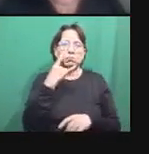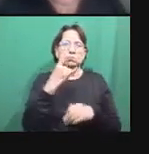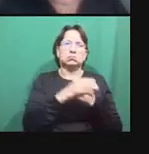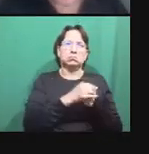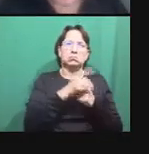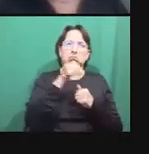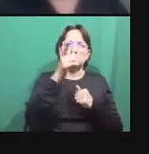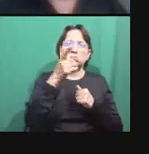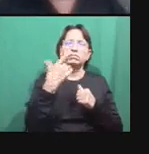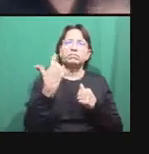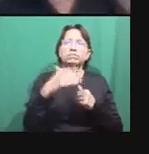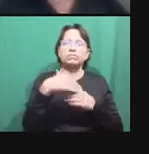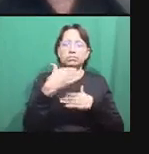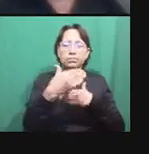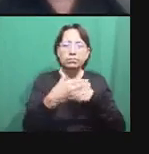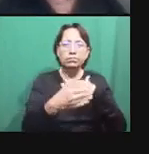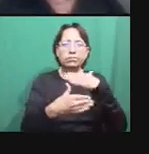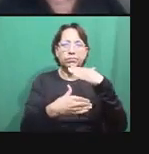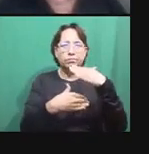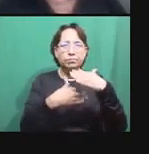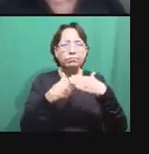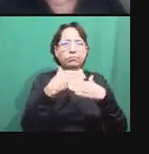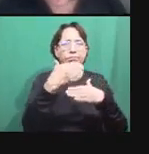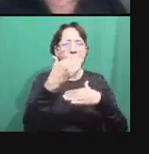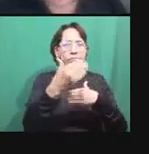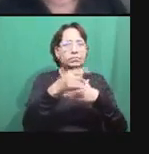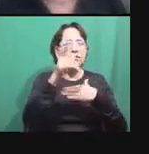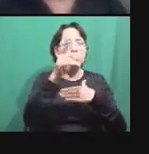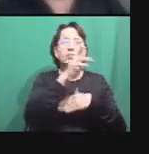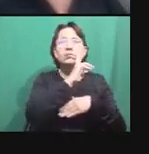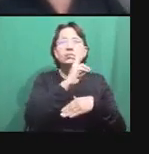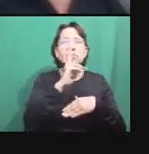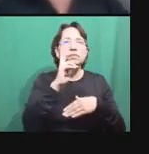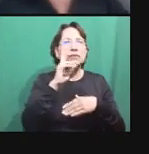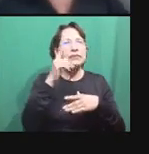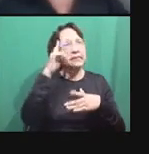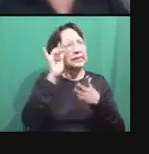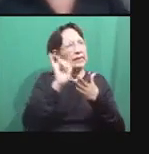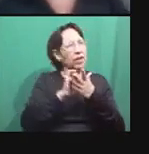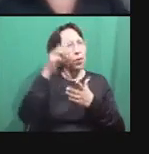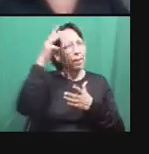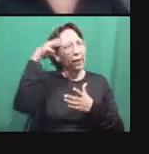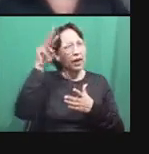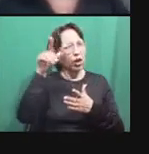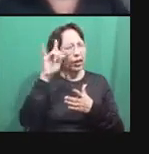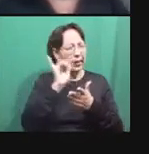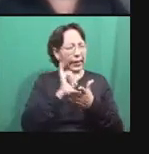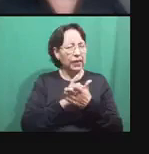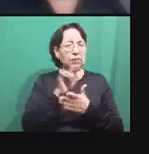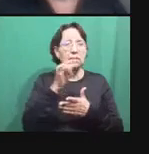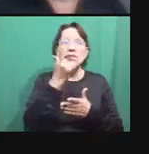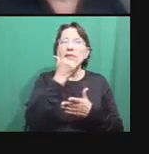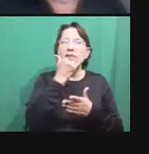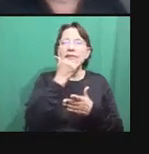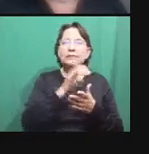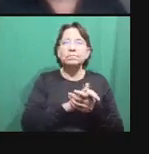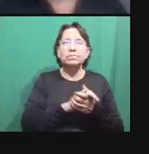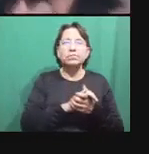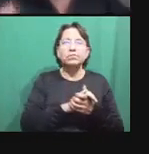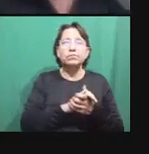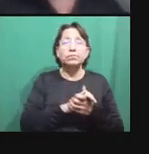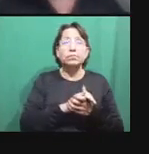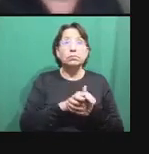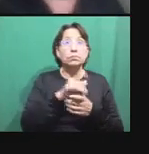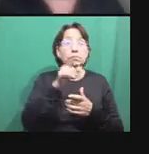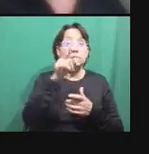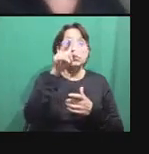una serie de tags sobre este restaurante, que creo que es mexicano, y sucede que se articularon sin quererlo, tanto